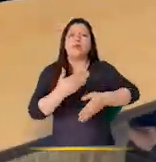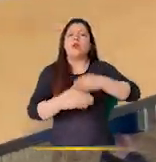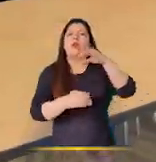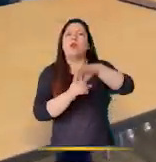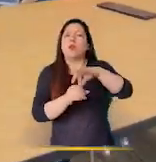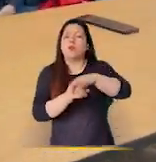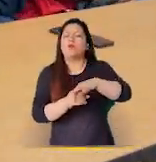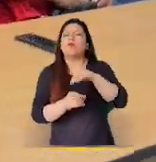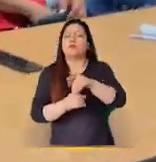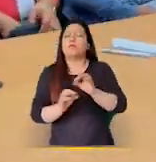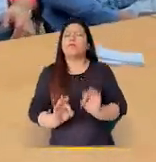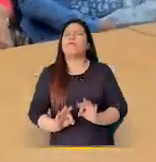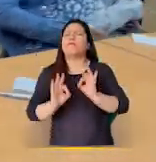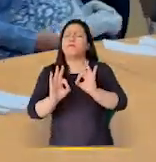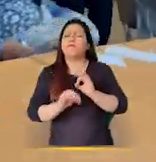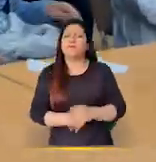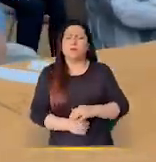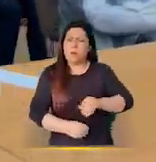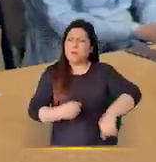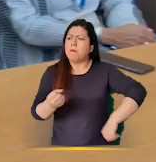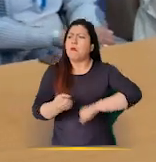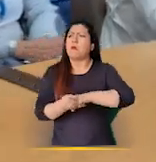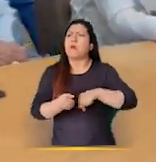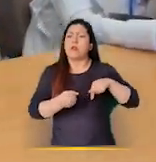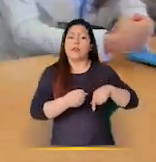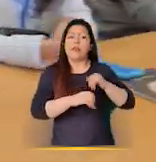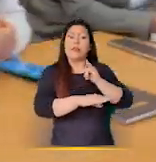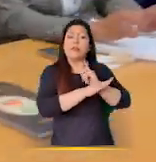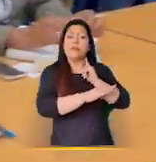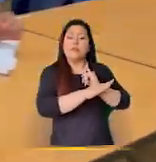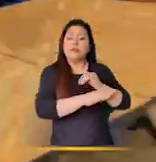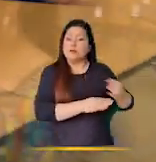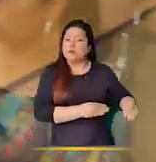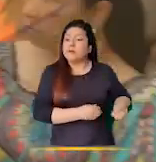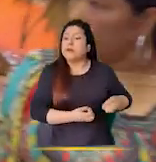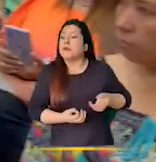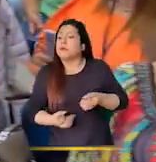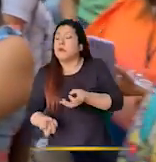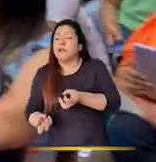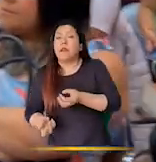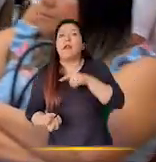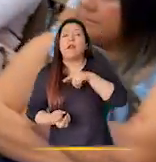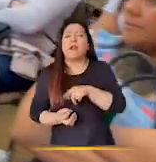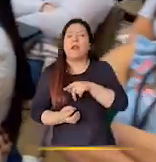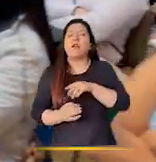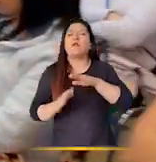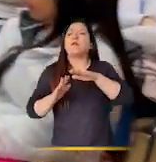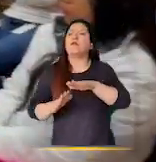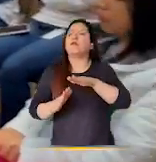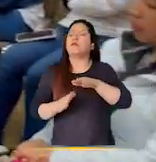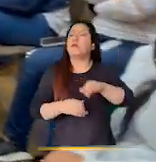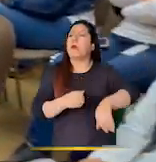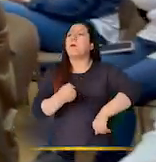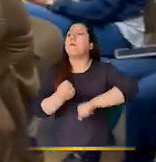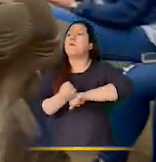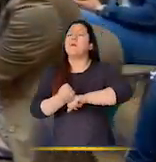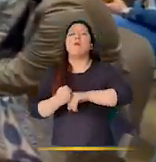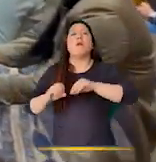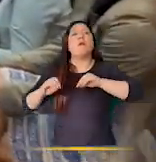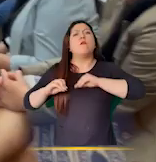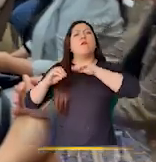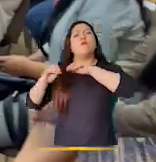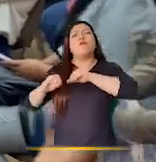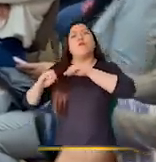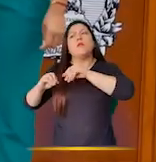para que sus procesos electorales sean mucho más firmes. Cuenten con el apoyo desde la institucionalidad y también desde una perspectiva de